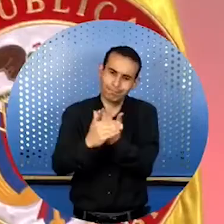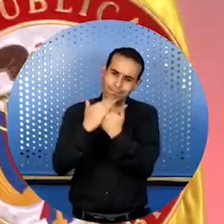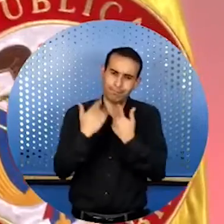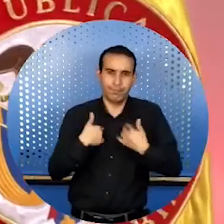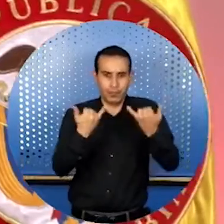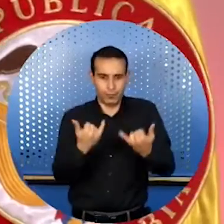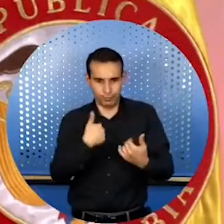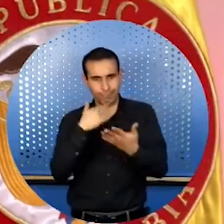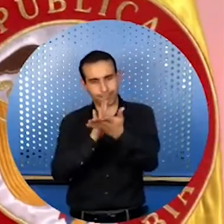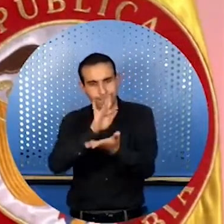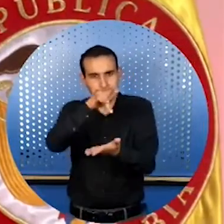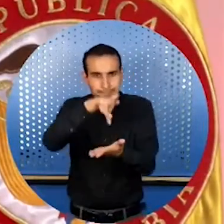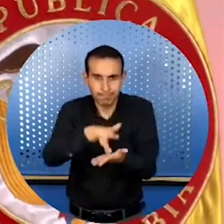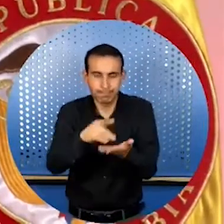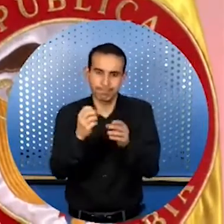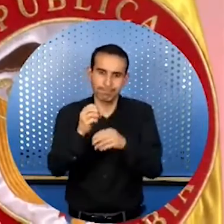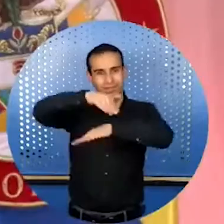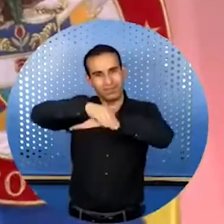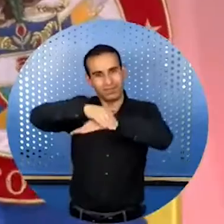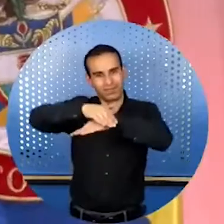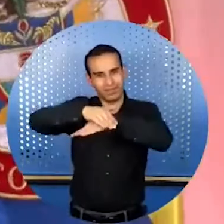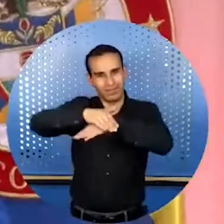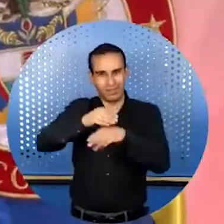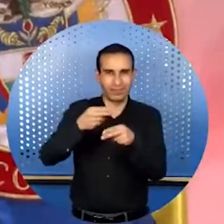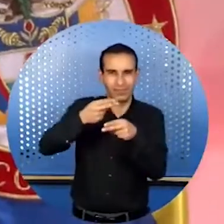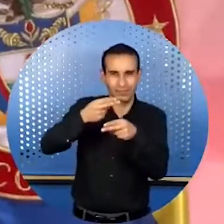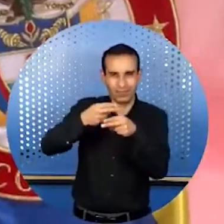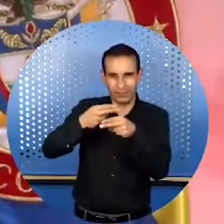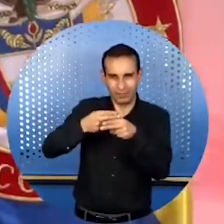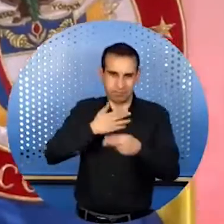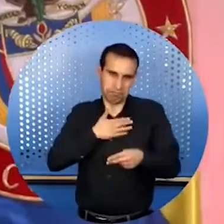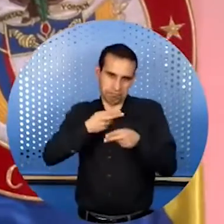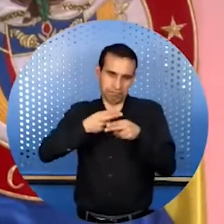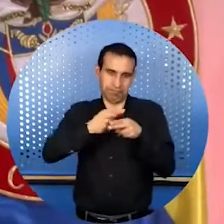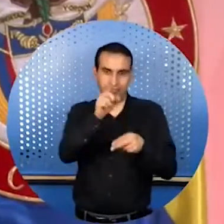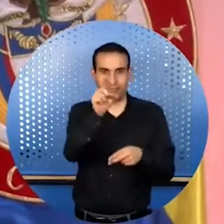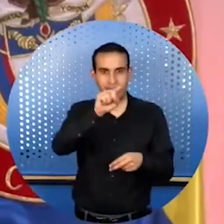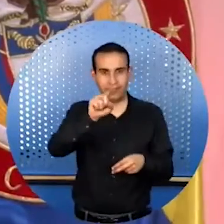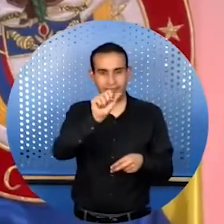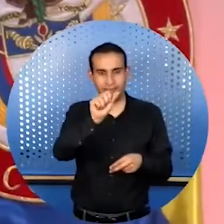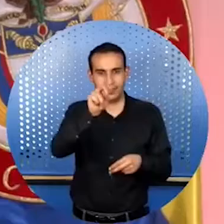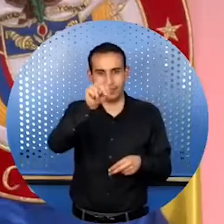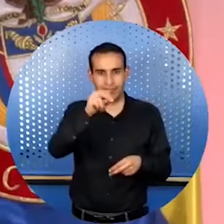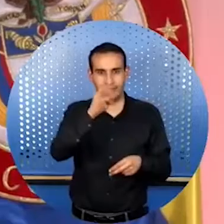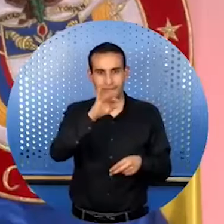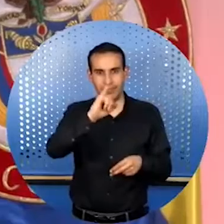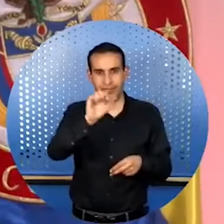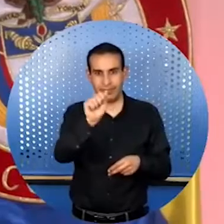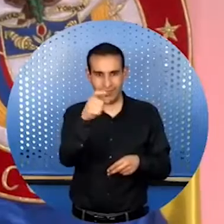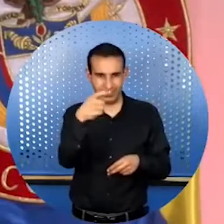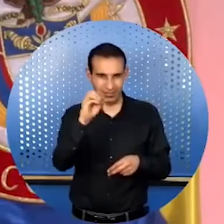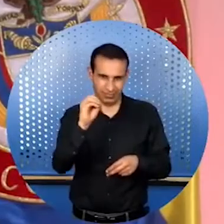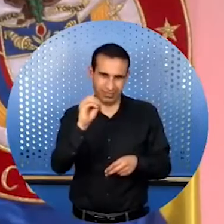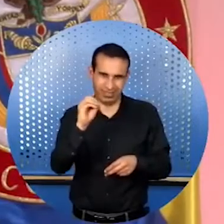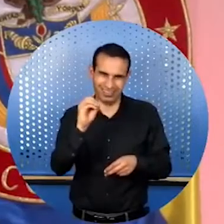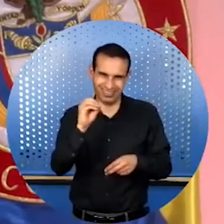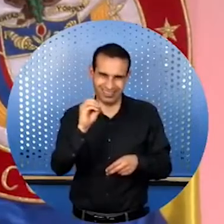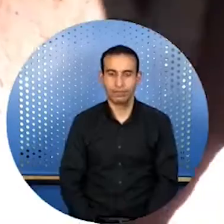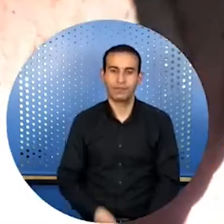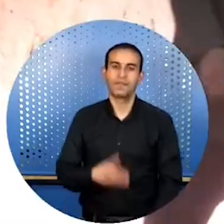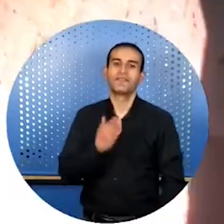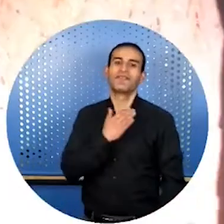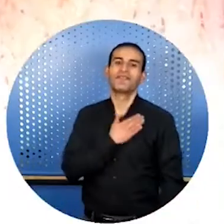y de contenidos audiovisuales, la Comisión de Regulación de Comunicaciones dio los resultados de la tercera versión del Data Jam